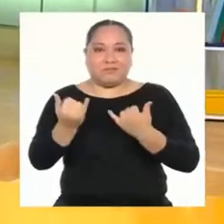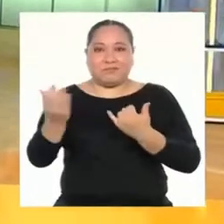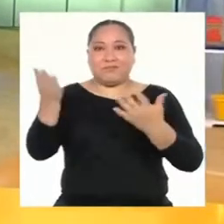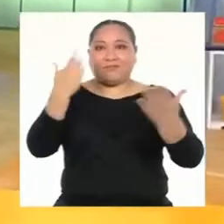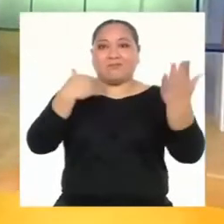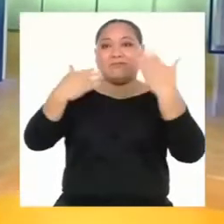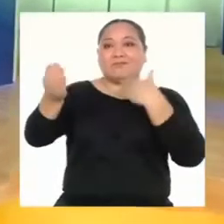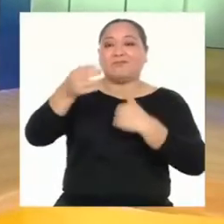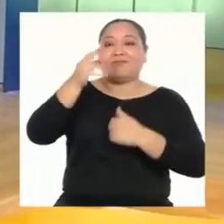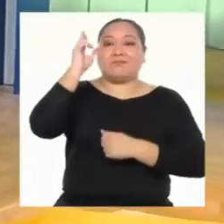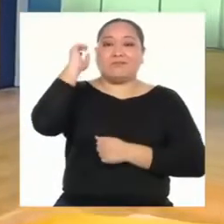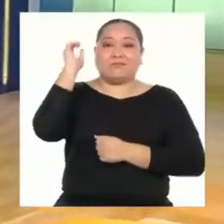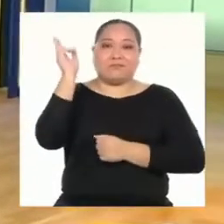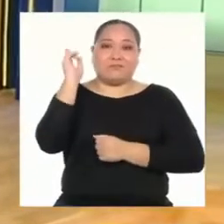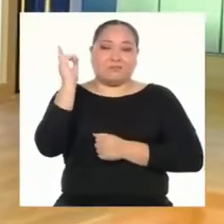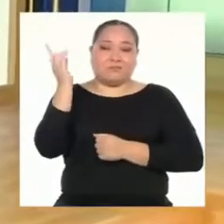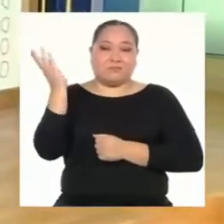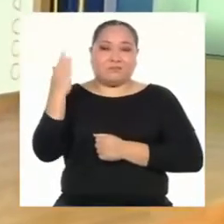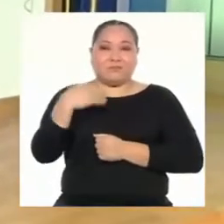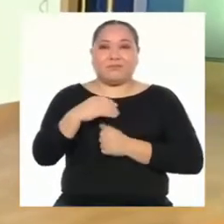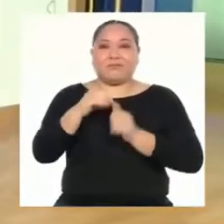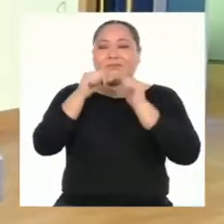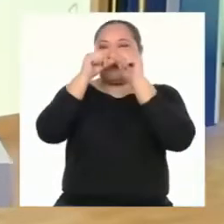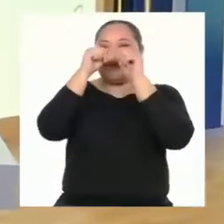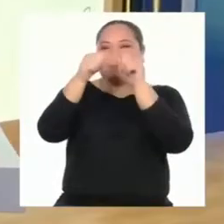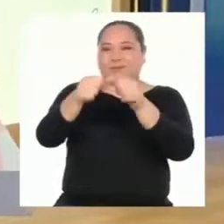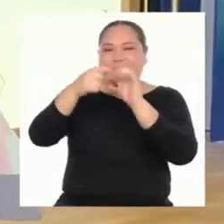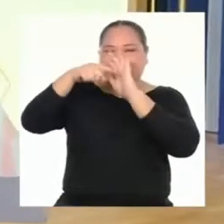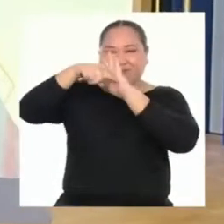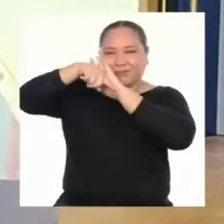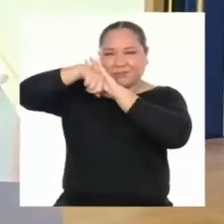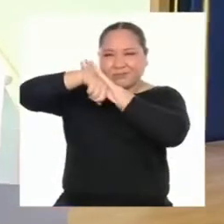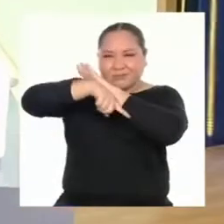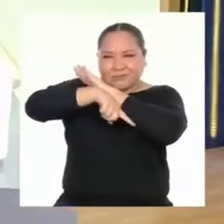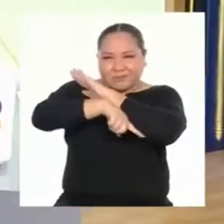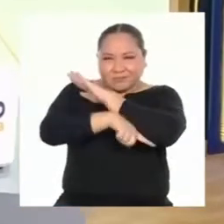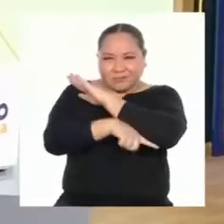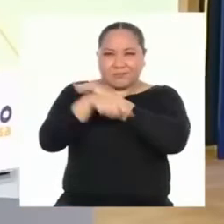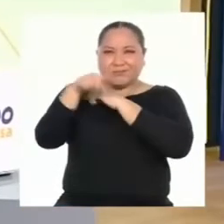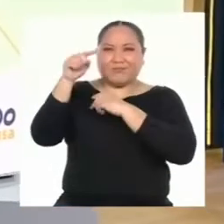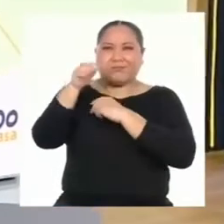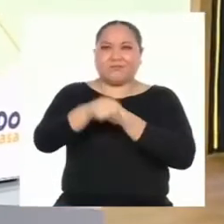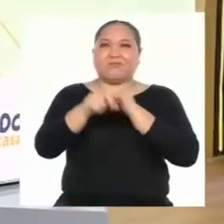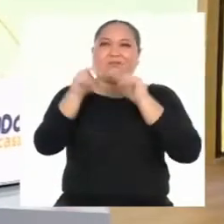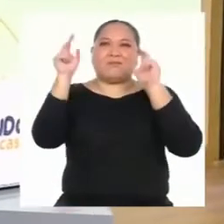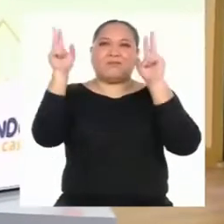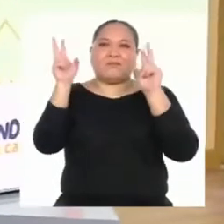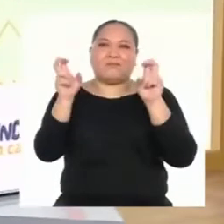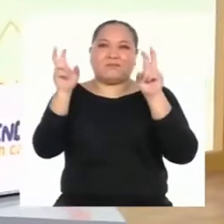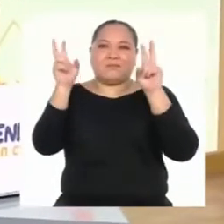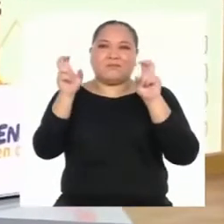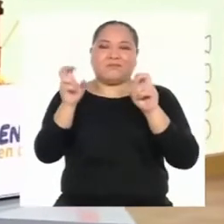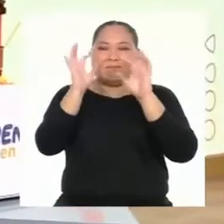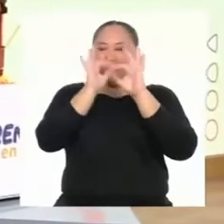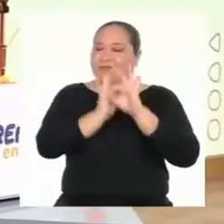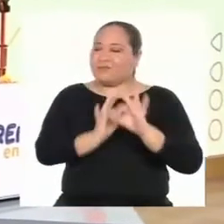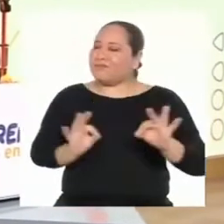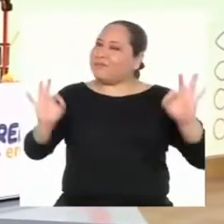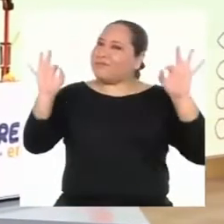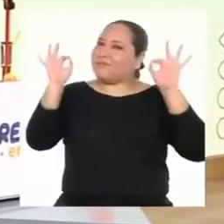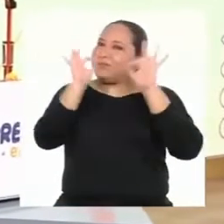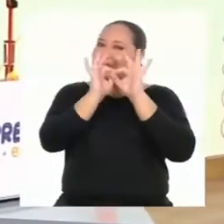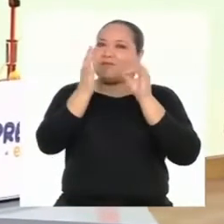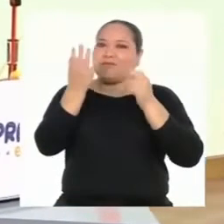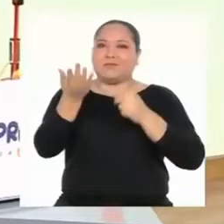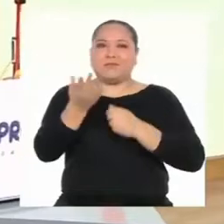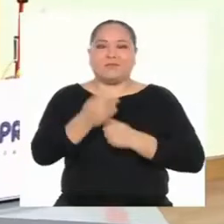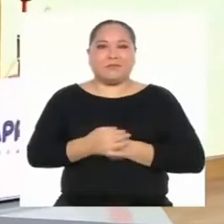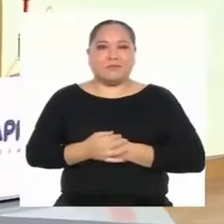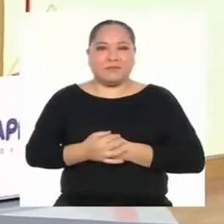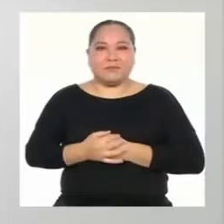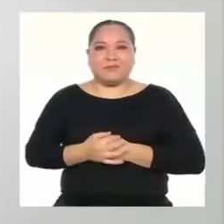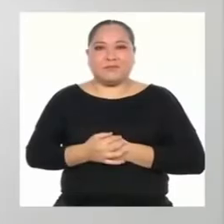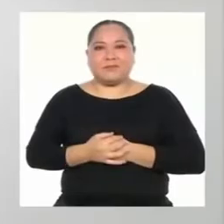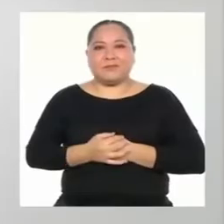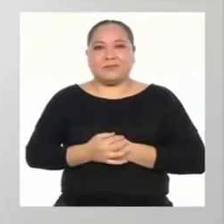a llamar a la profesora para seguir profundizando sobre este importante